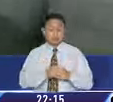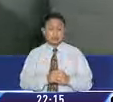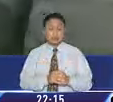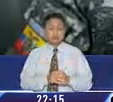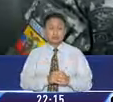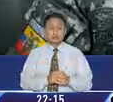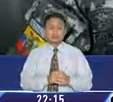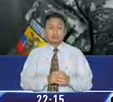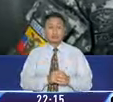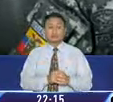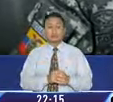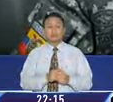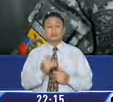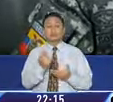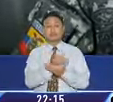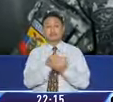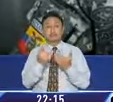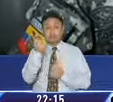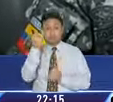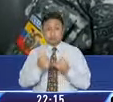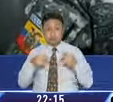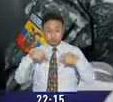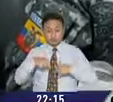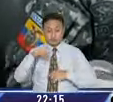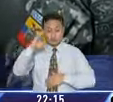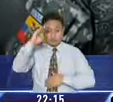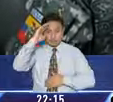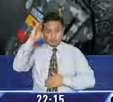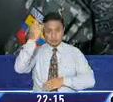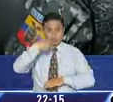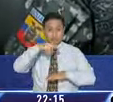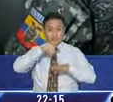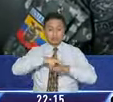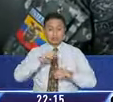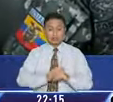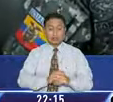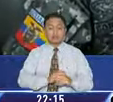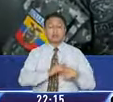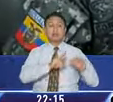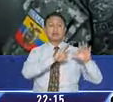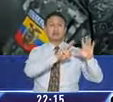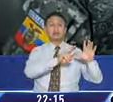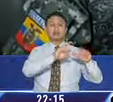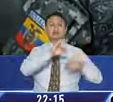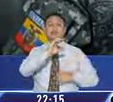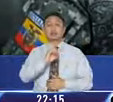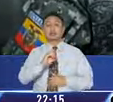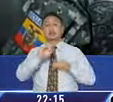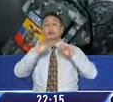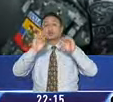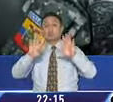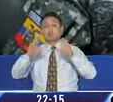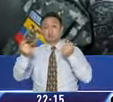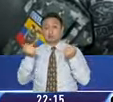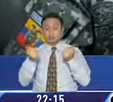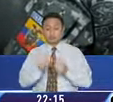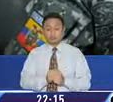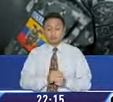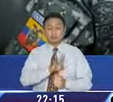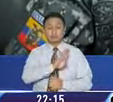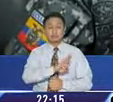de semana. La Policía Nacional ha realizado 709 operativos. Hemos tenido